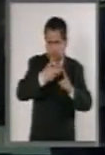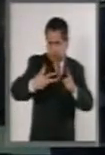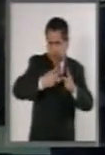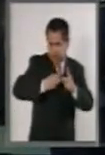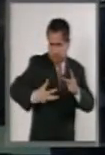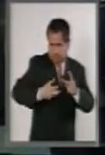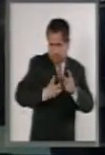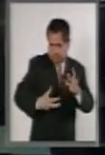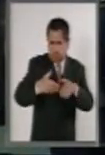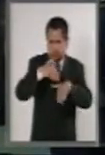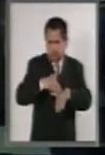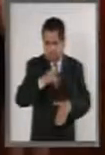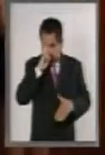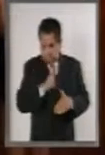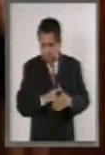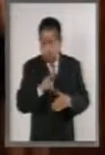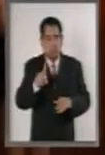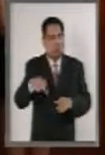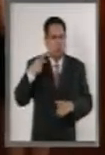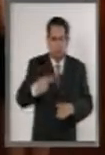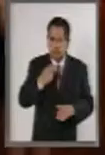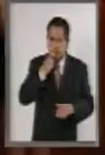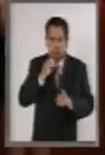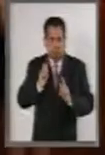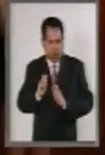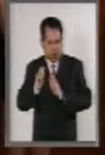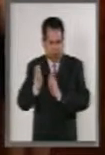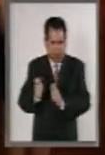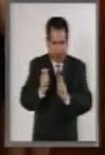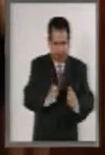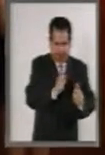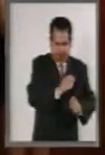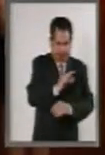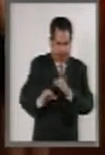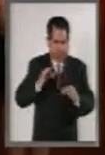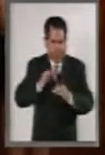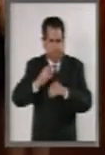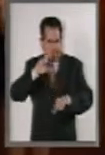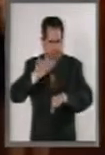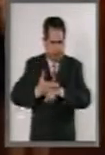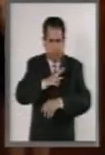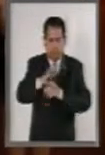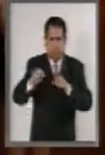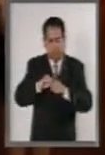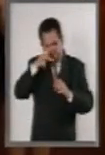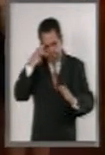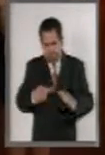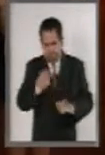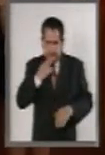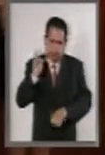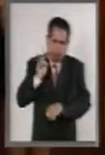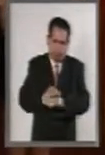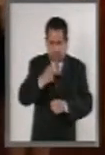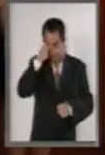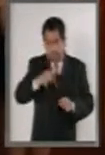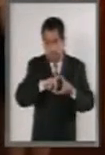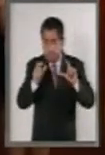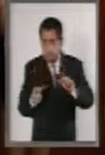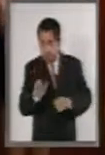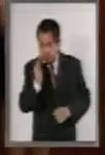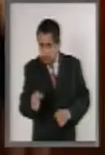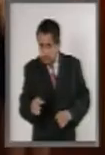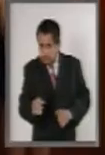y desempeñar leal y patrióticamente los respectivos cargos que se le han conferido, mirando en todo por el bien y la prosperidad de la Unión?